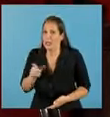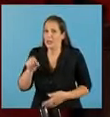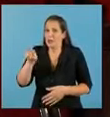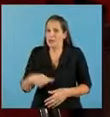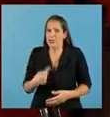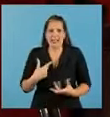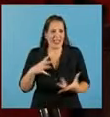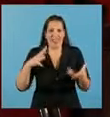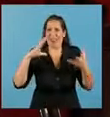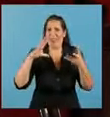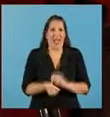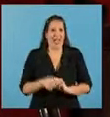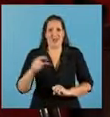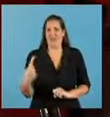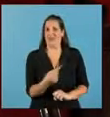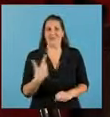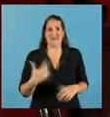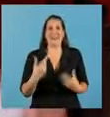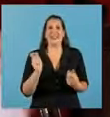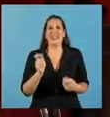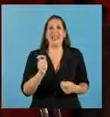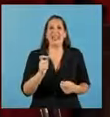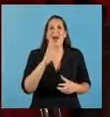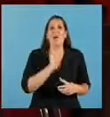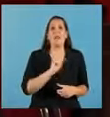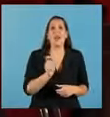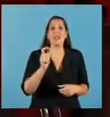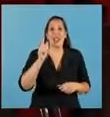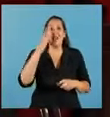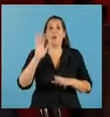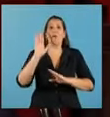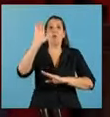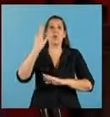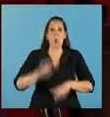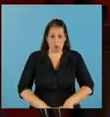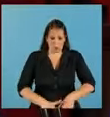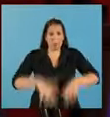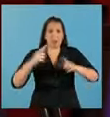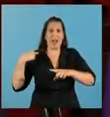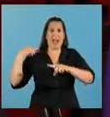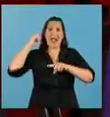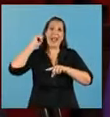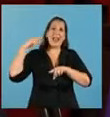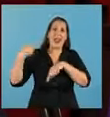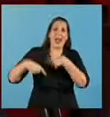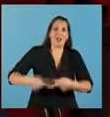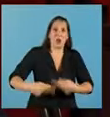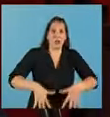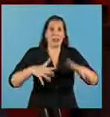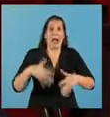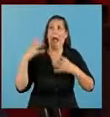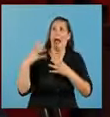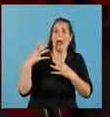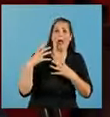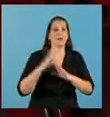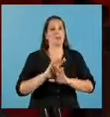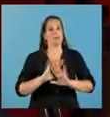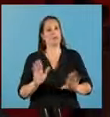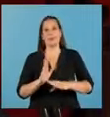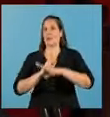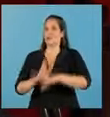un daño inmenso que deberían soportar varias generaciones de argentinos. Nunca más a un